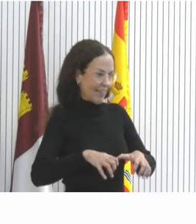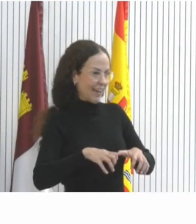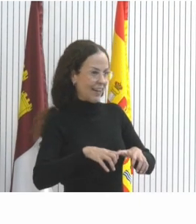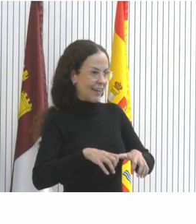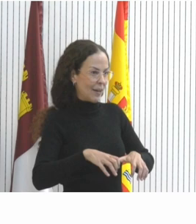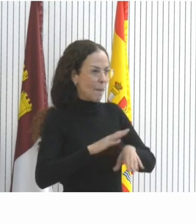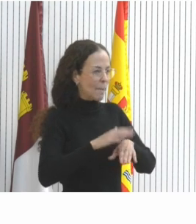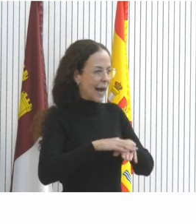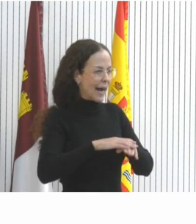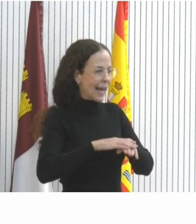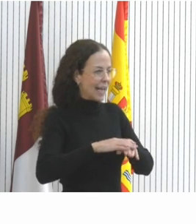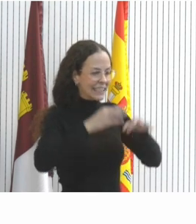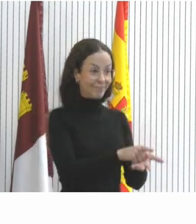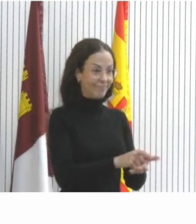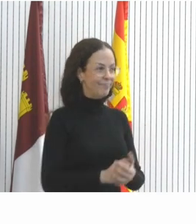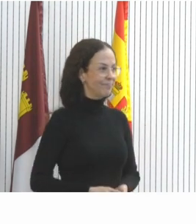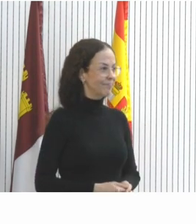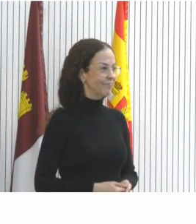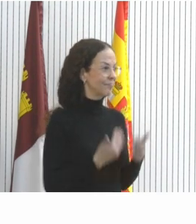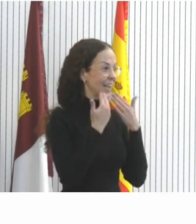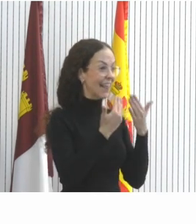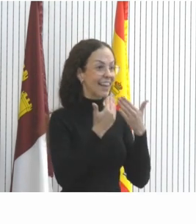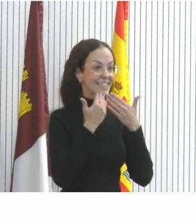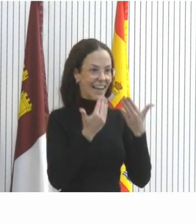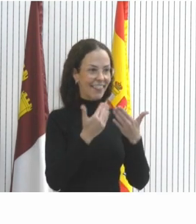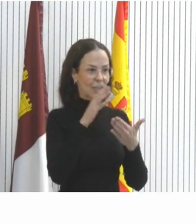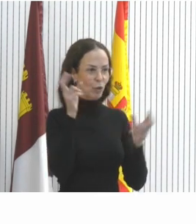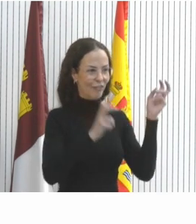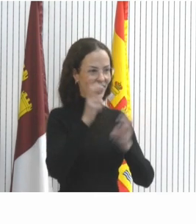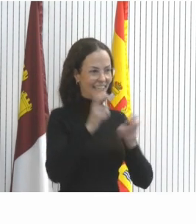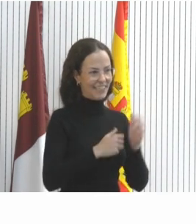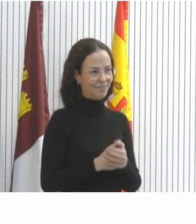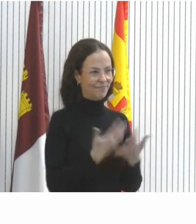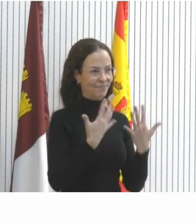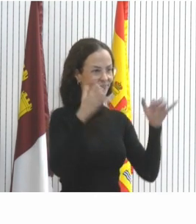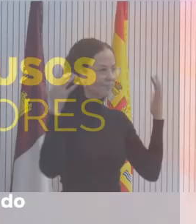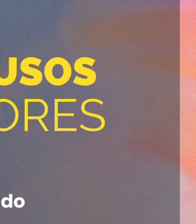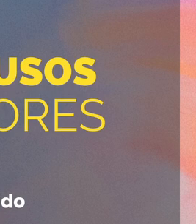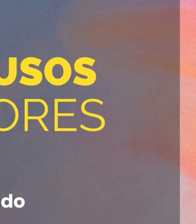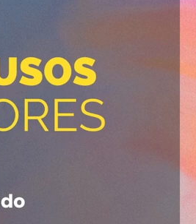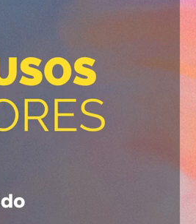como nos han dicho y como nos han explicado Y gracias muchas gracias por estar aquí y por haber